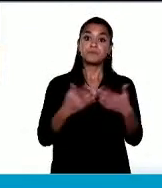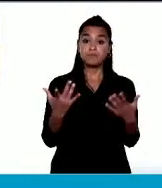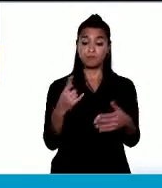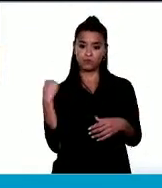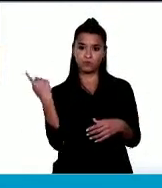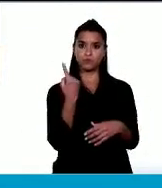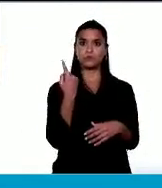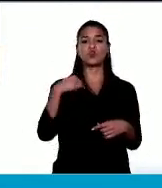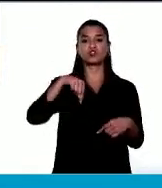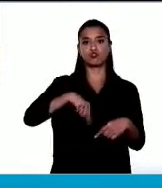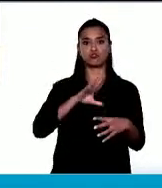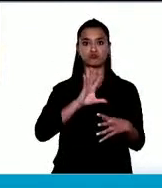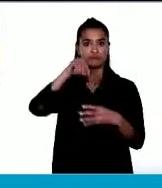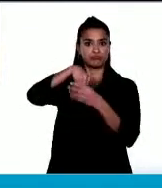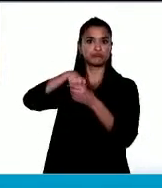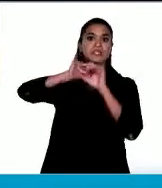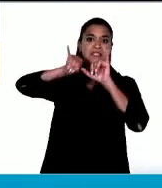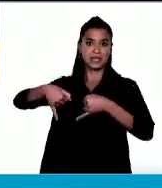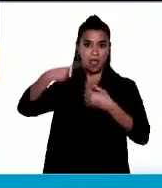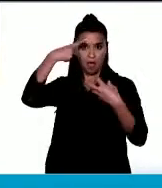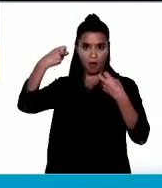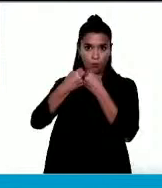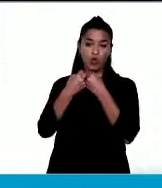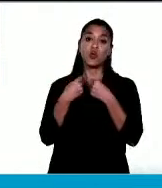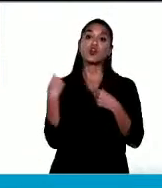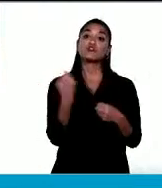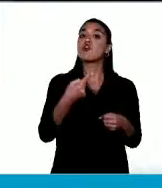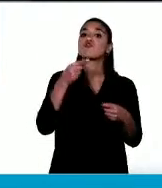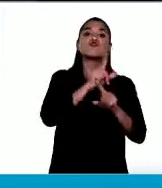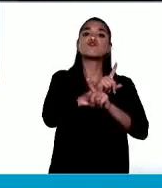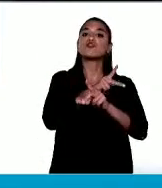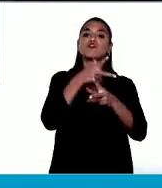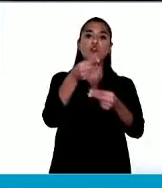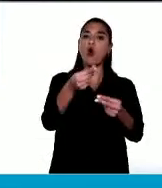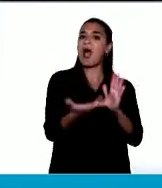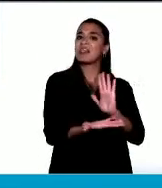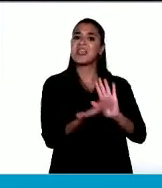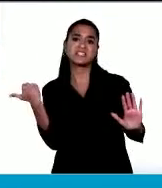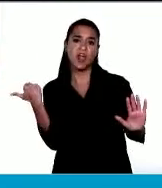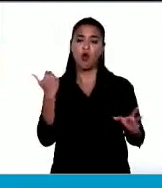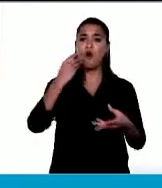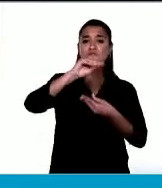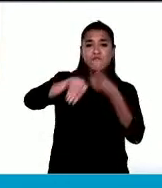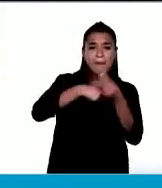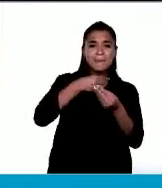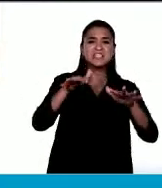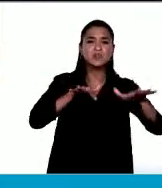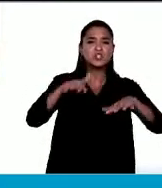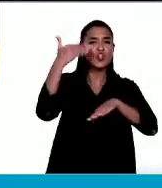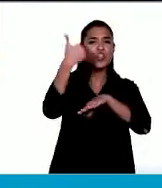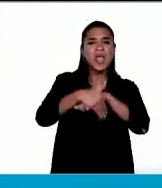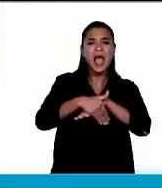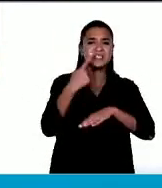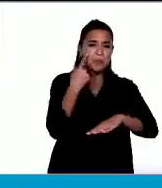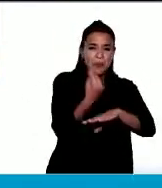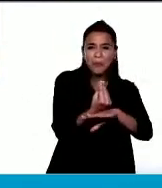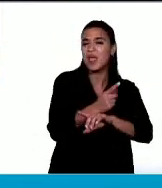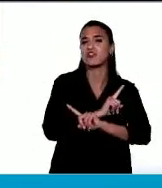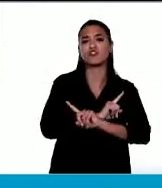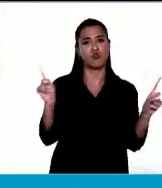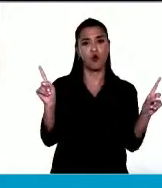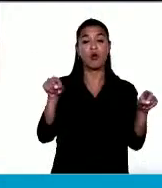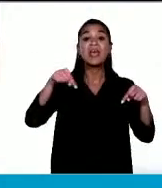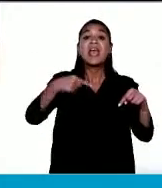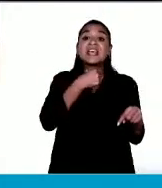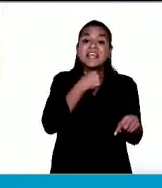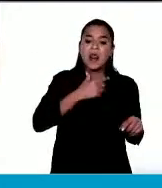banca adherimos. Lo que queremos decir es no al desalojo, no más familias en situación de calle, queremos tierra